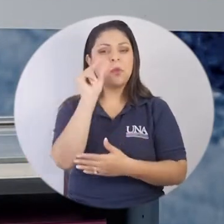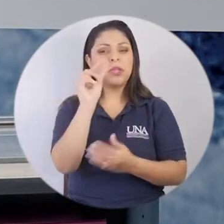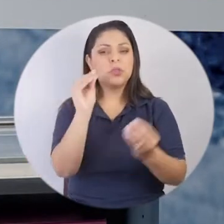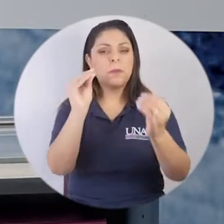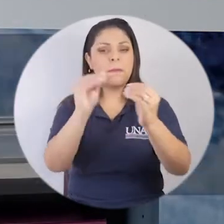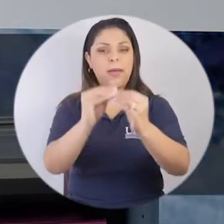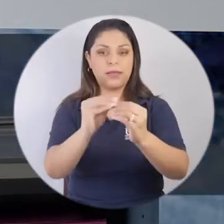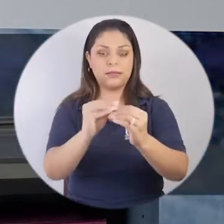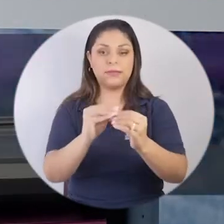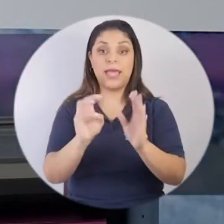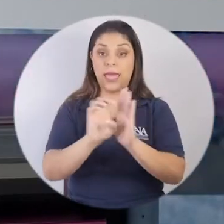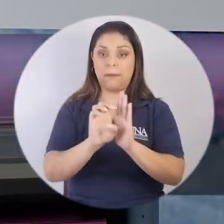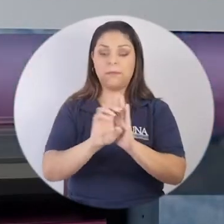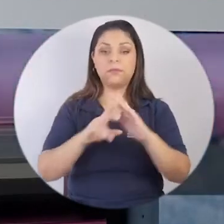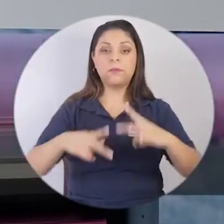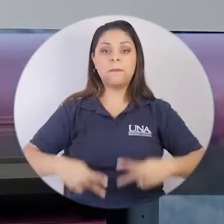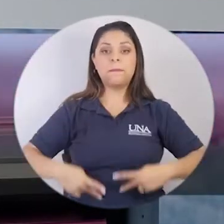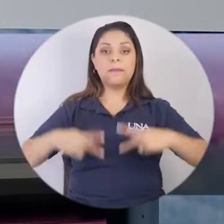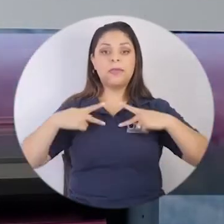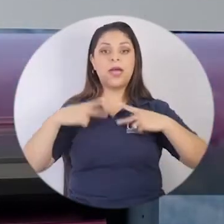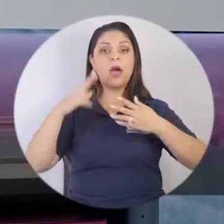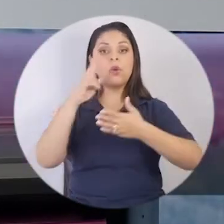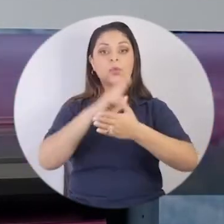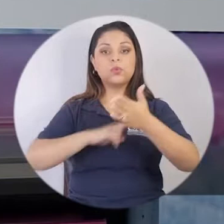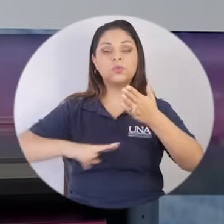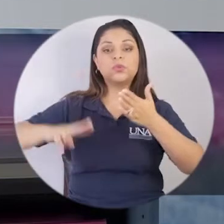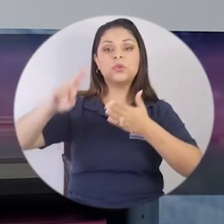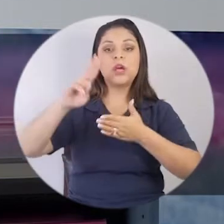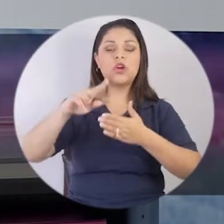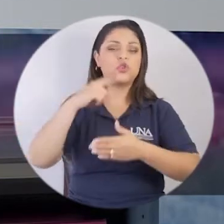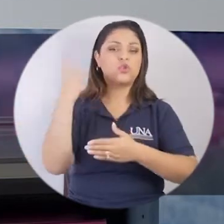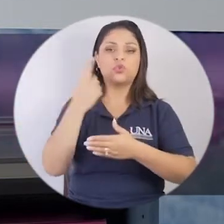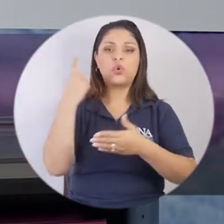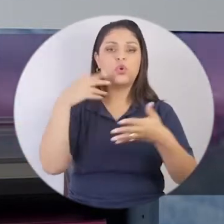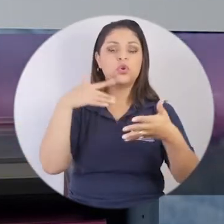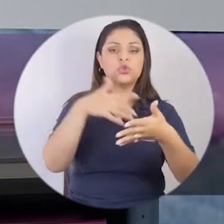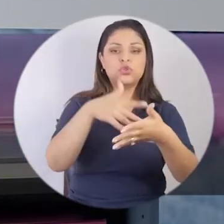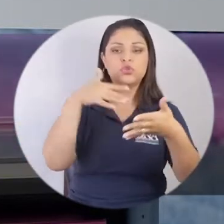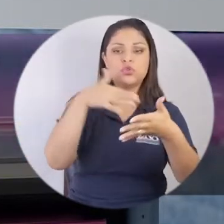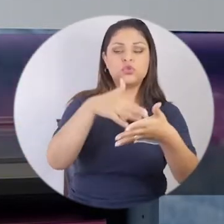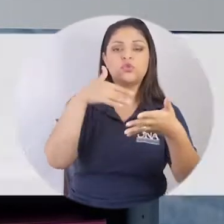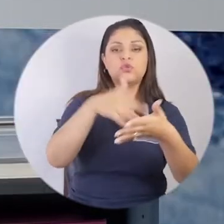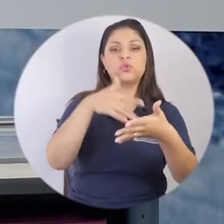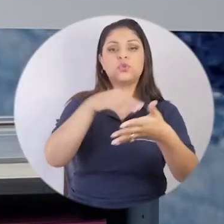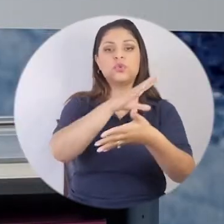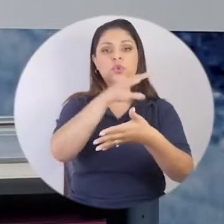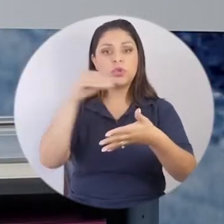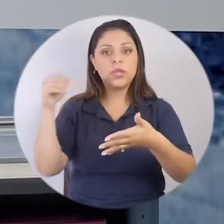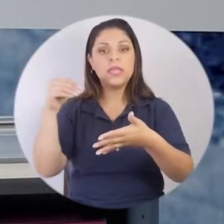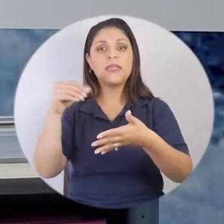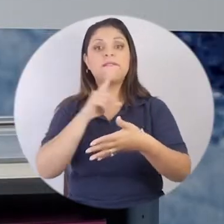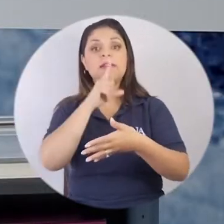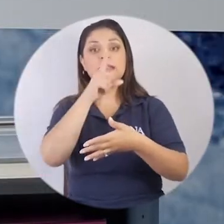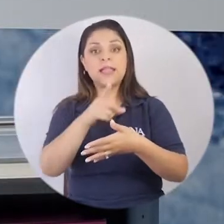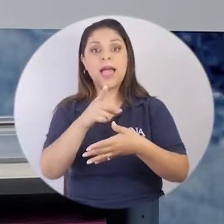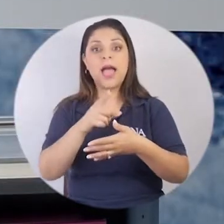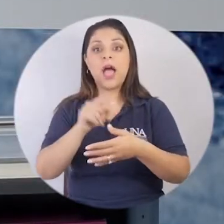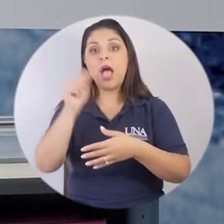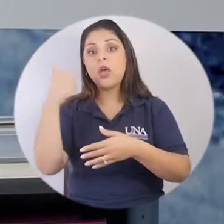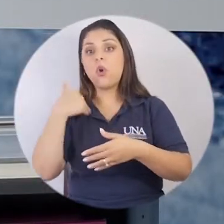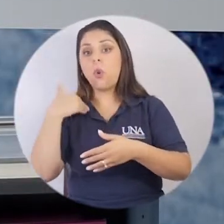un poco más allá, ¿verdad? Porque cuando hablamos de la vida universitaria, sí, no podríamos enfocarnos solo en lo académico, por ¿verdad? Supuesto. La vida universitaria